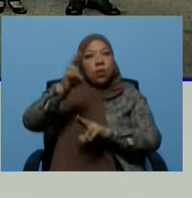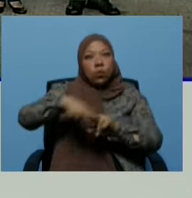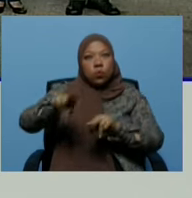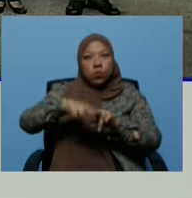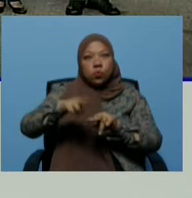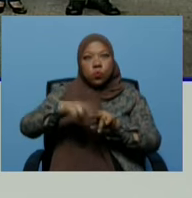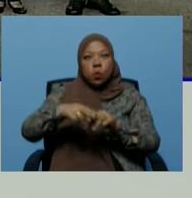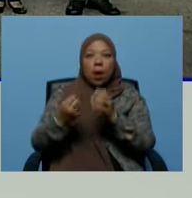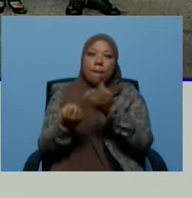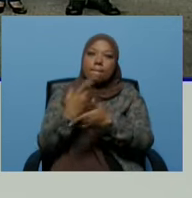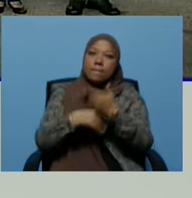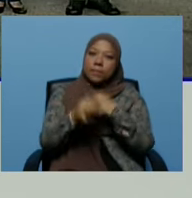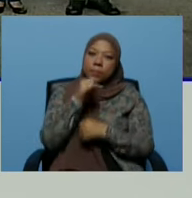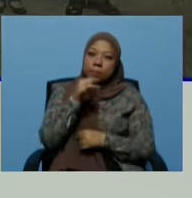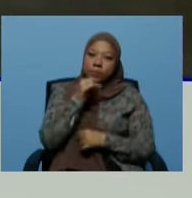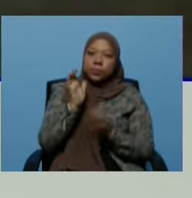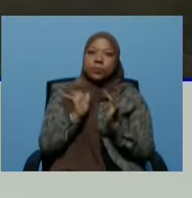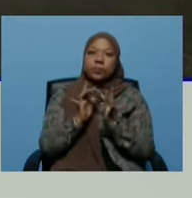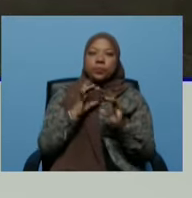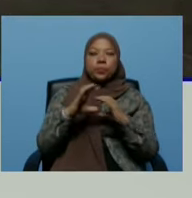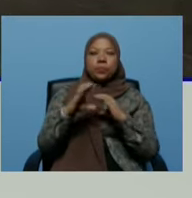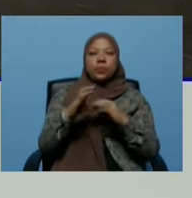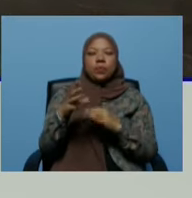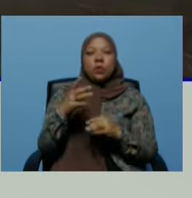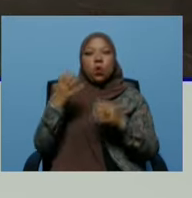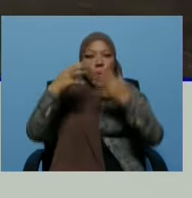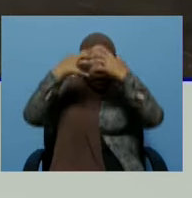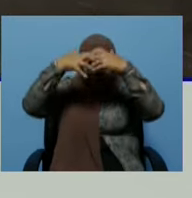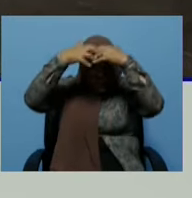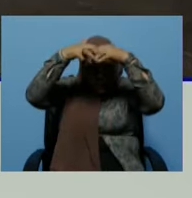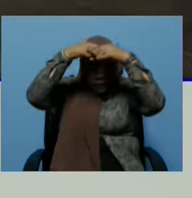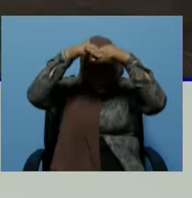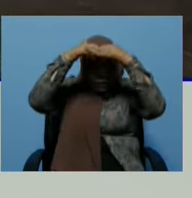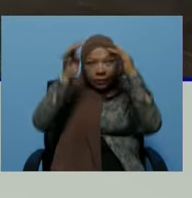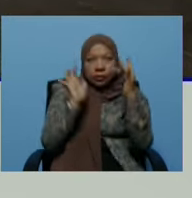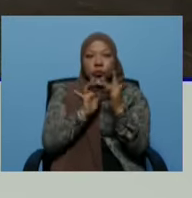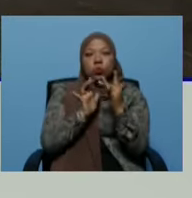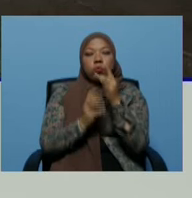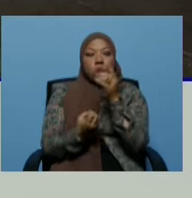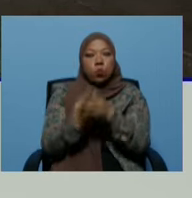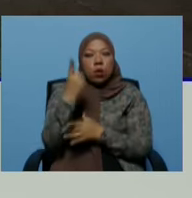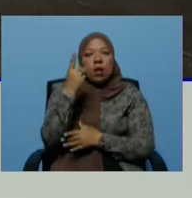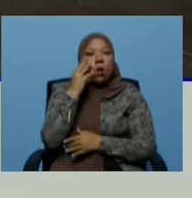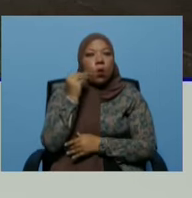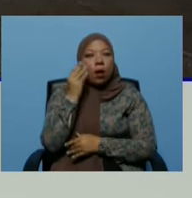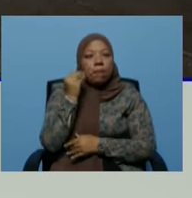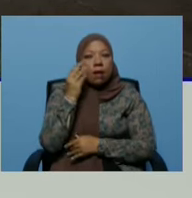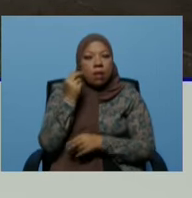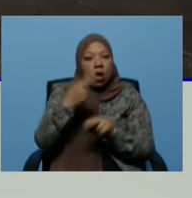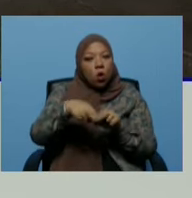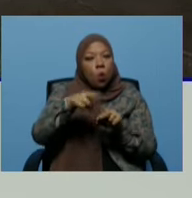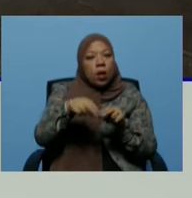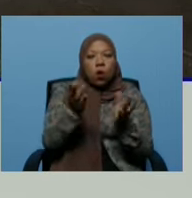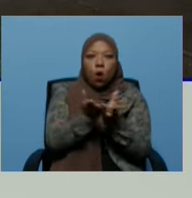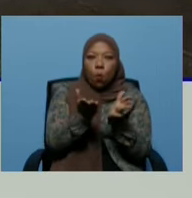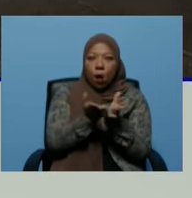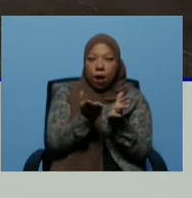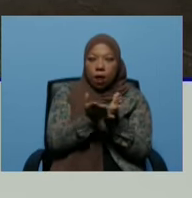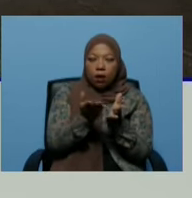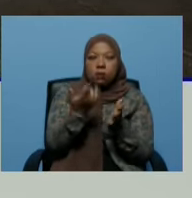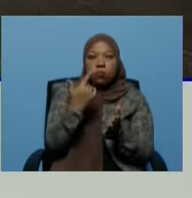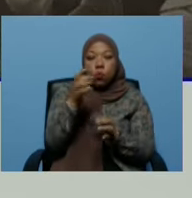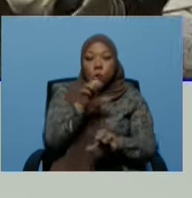manos tiene conexión directa con el cerebro. Él lo decía por su experiencia pedagógica, pero luego los